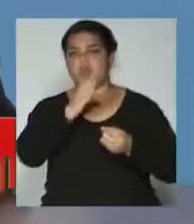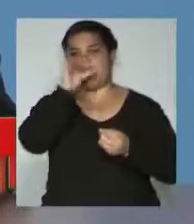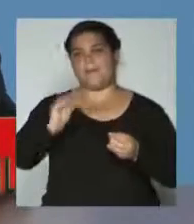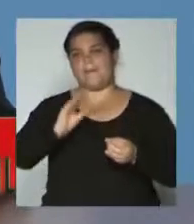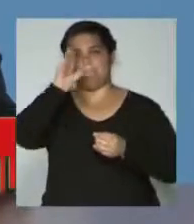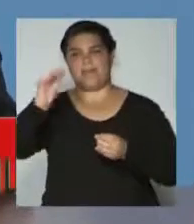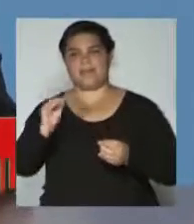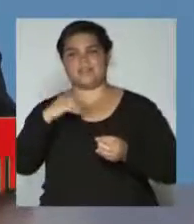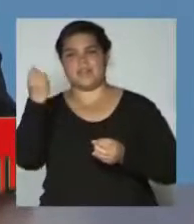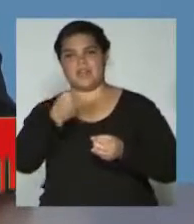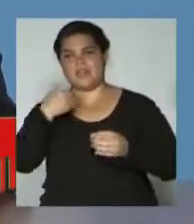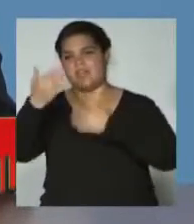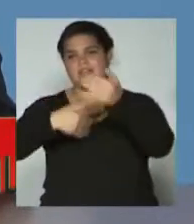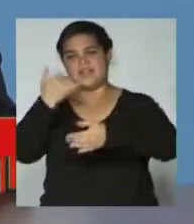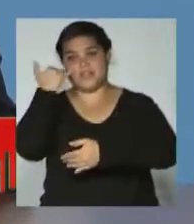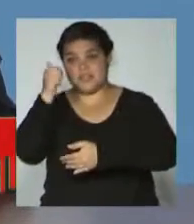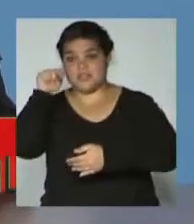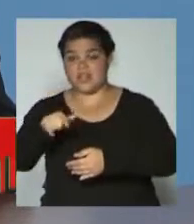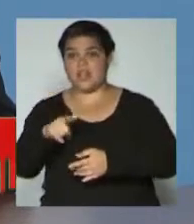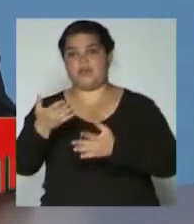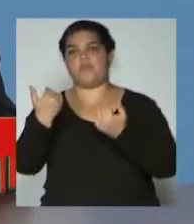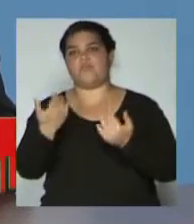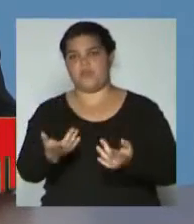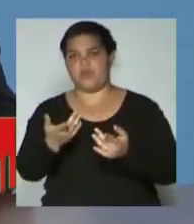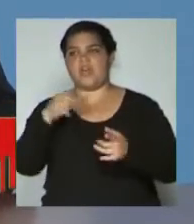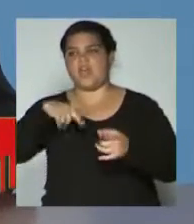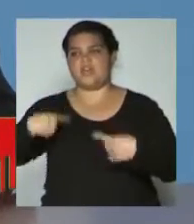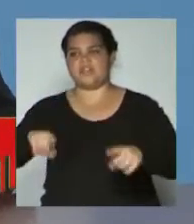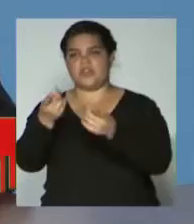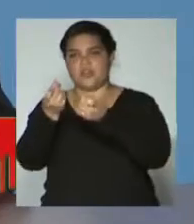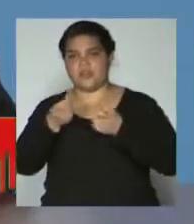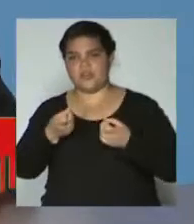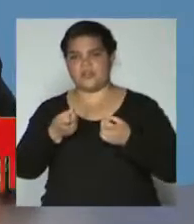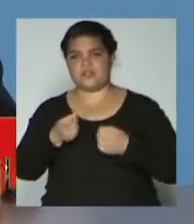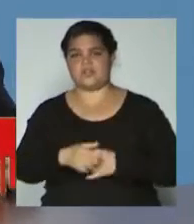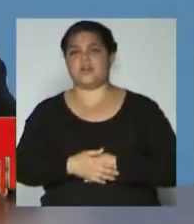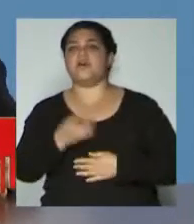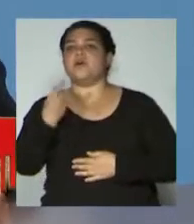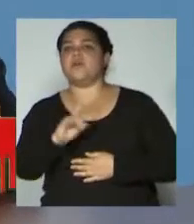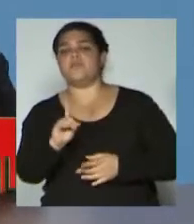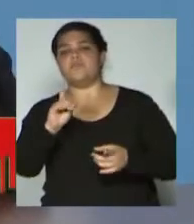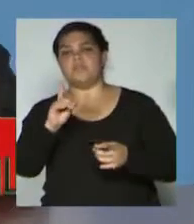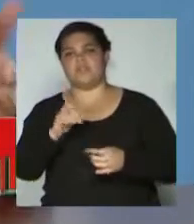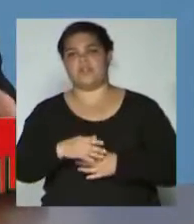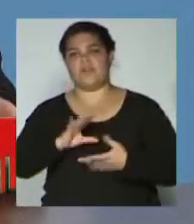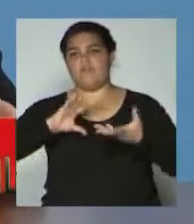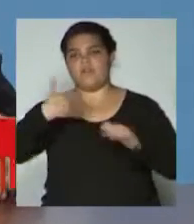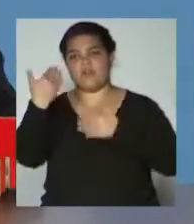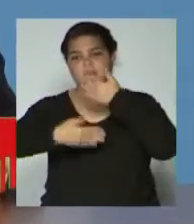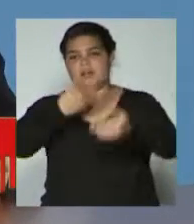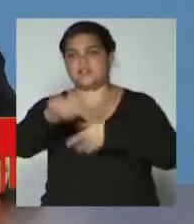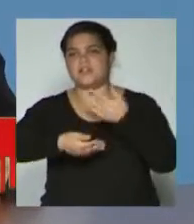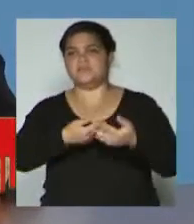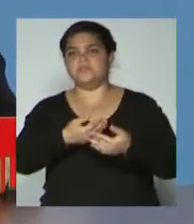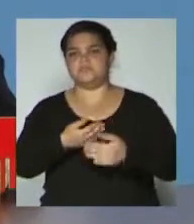del planeta, que son importantes fuentes de recursos, pero que para su actividad, para el desarrollo,